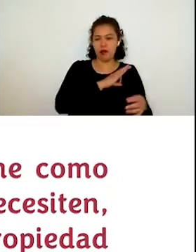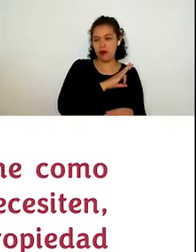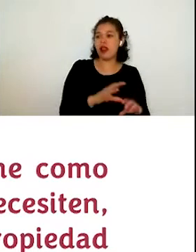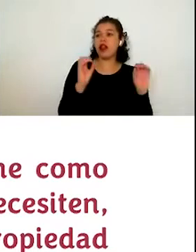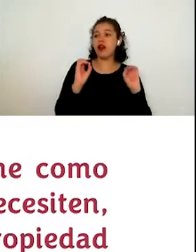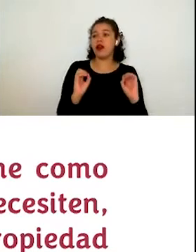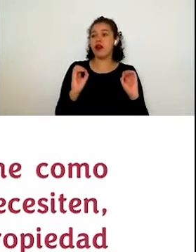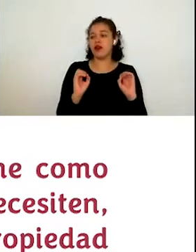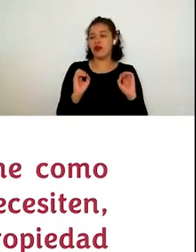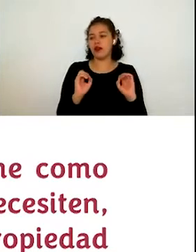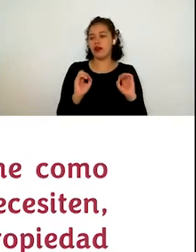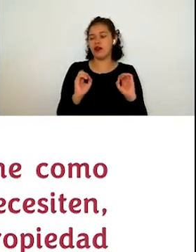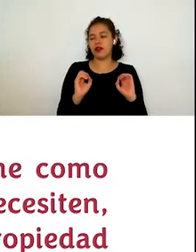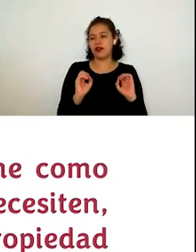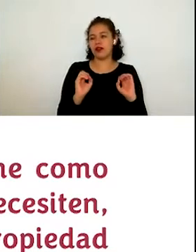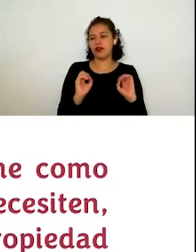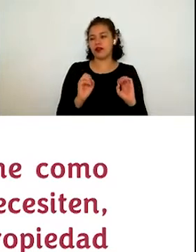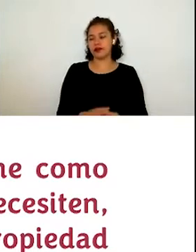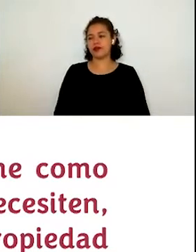o a solicitud, bueno,